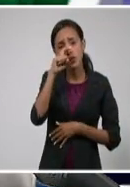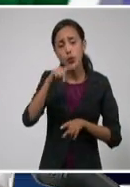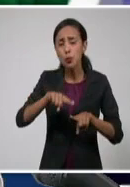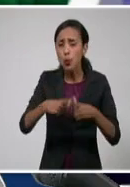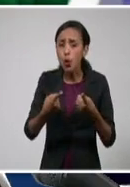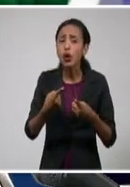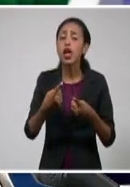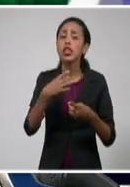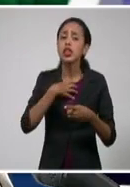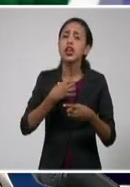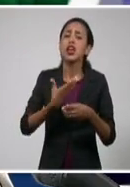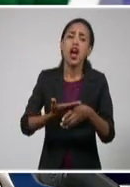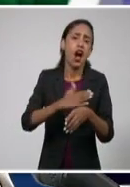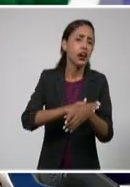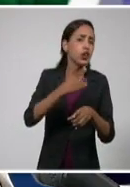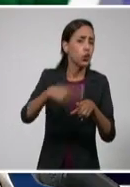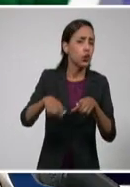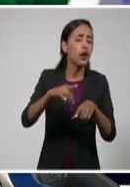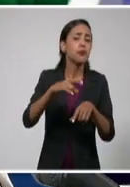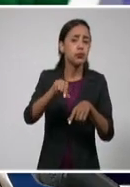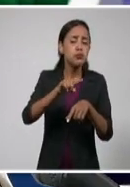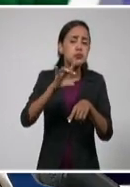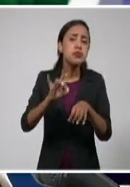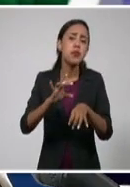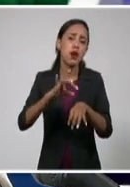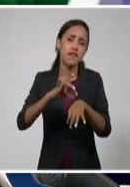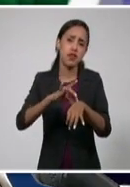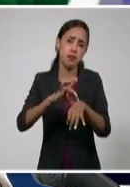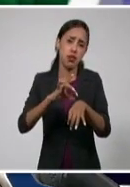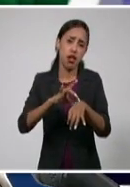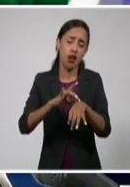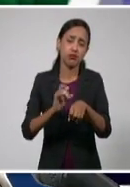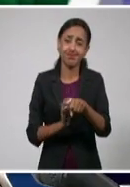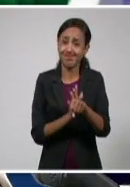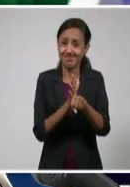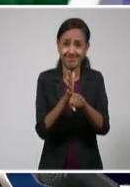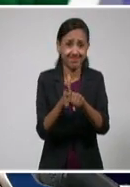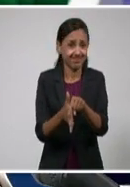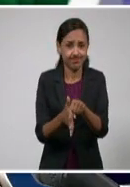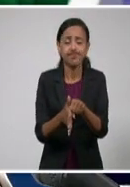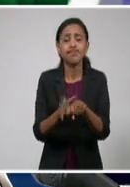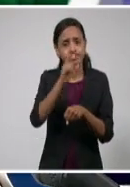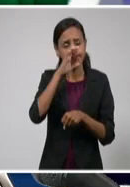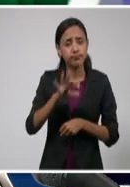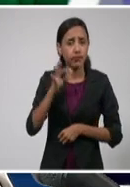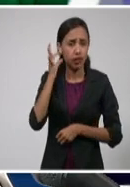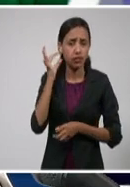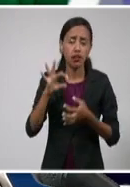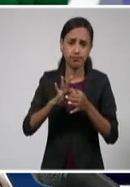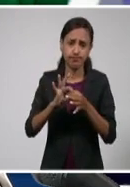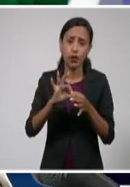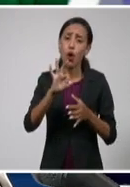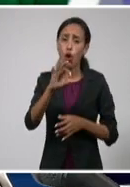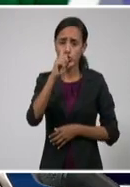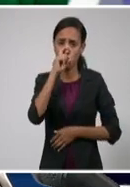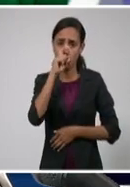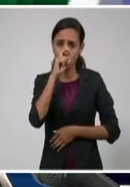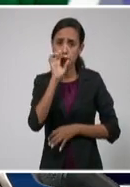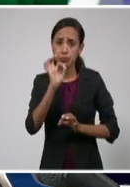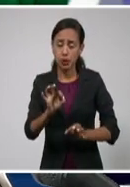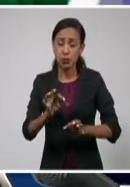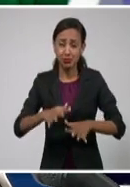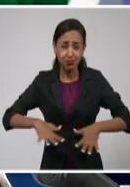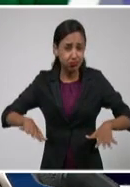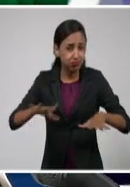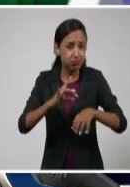enfermedades, por la enfermedad que la acompaña. Existe una dispersión del virus en todo el país. En La